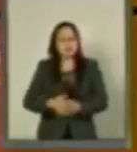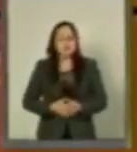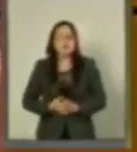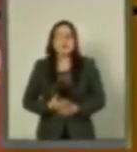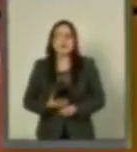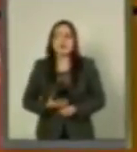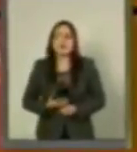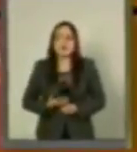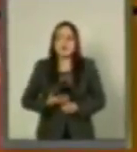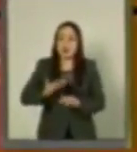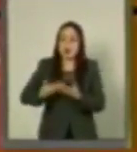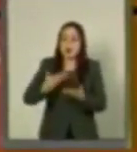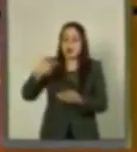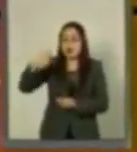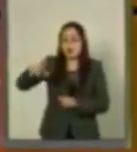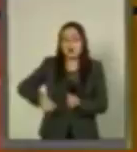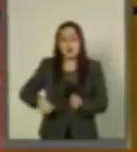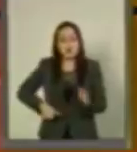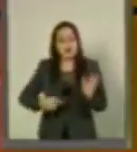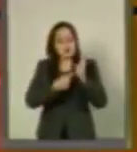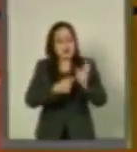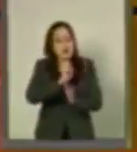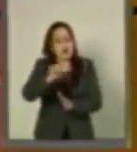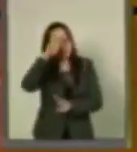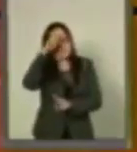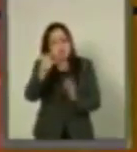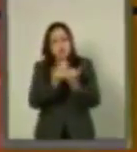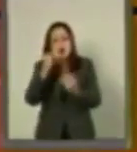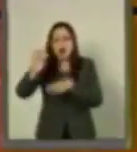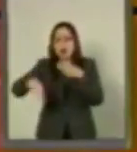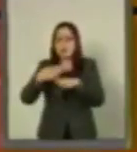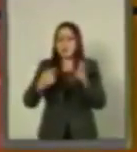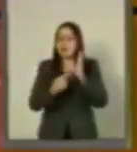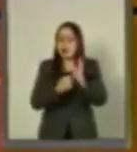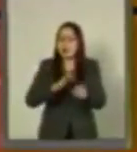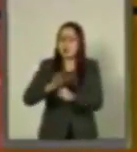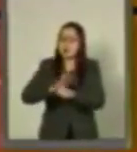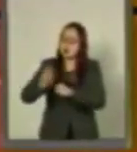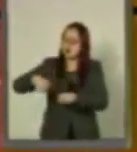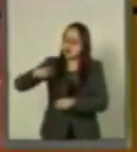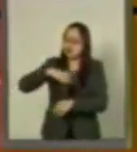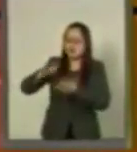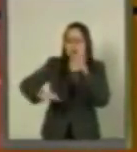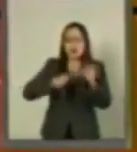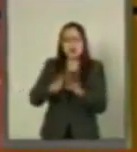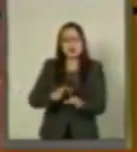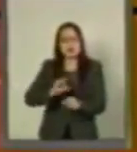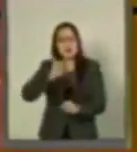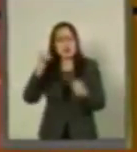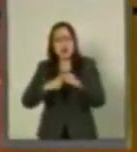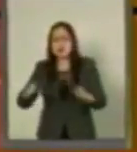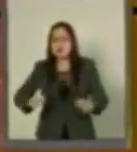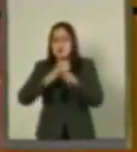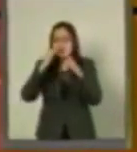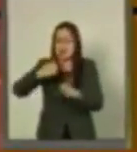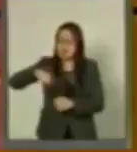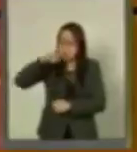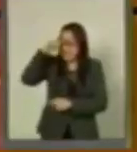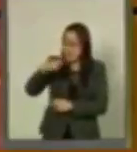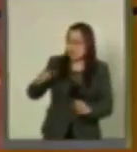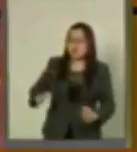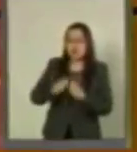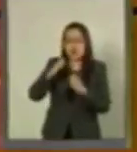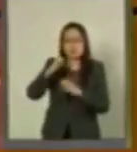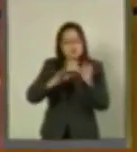Este gobierno demostró a los mexicanos del mundo que estamos preparados como país ante las contingencias. Hoy